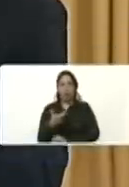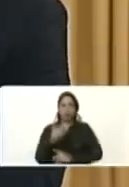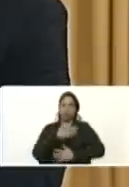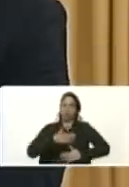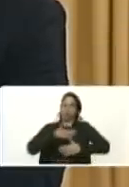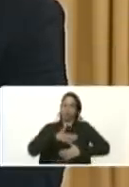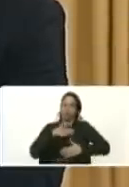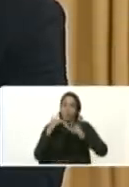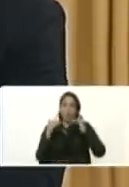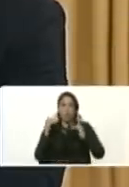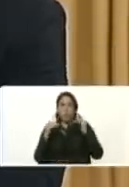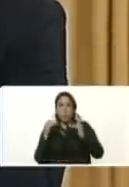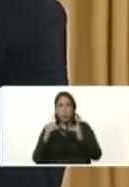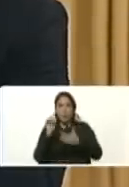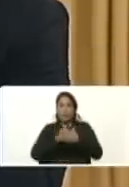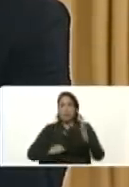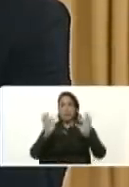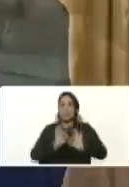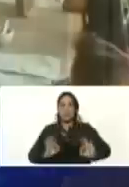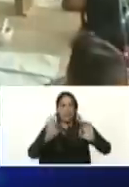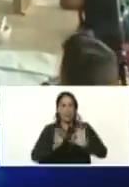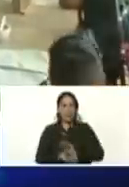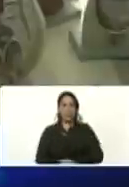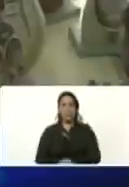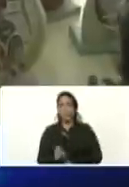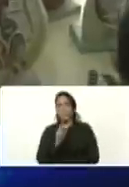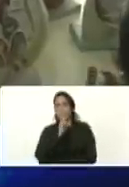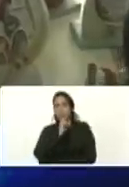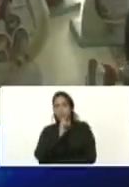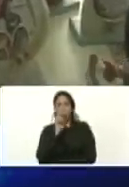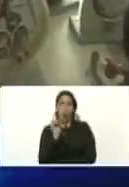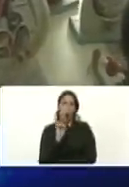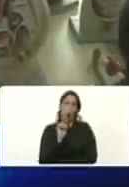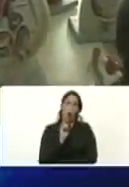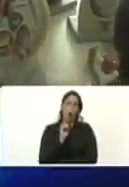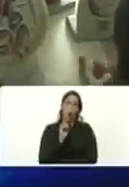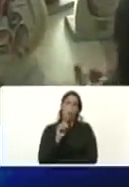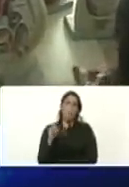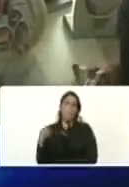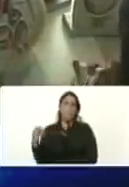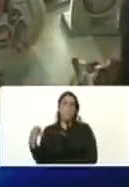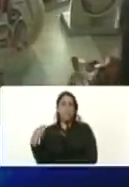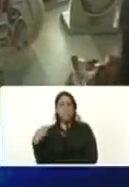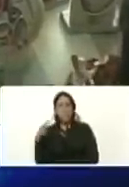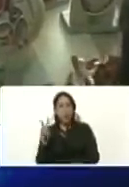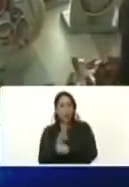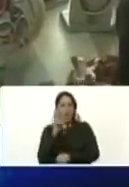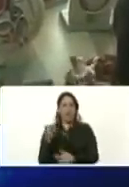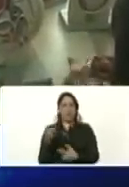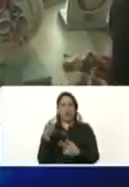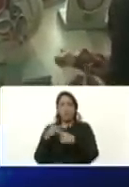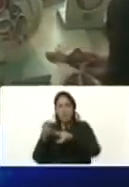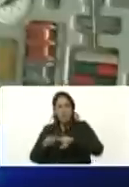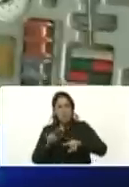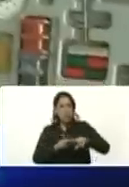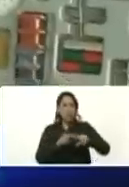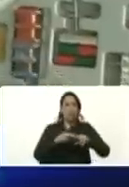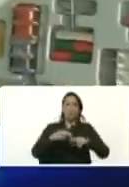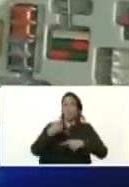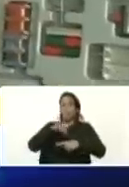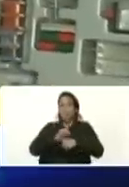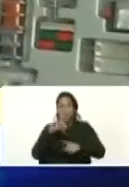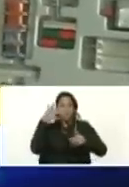con mayor equilibrio sin ningún tipo de dificultad o de violencia para los niños donde se prioriza la matemática la lectura la escritura